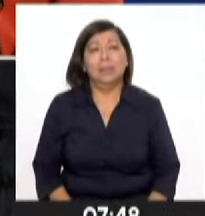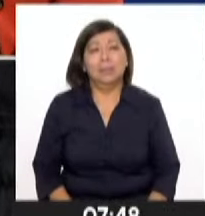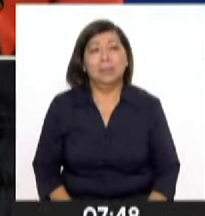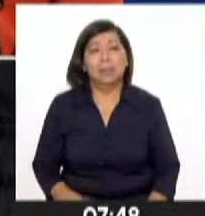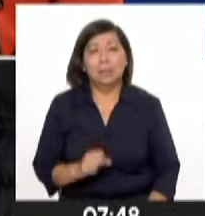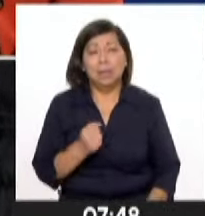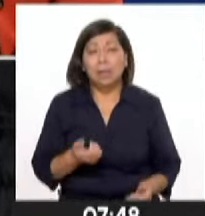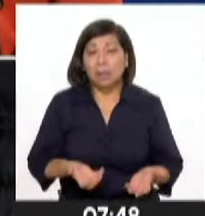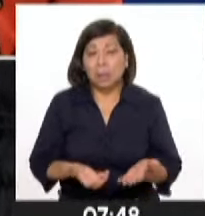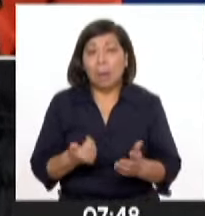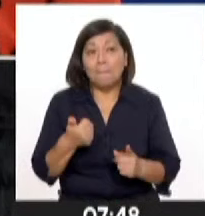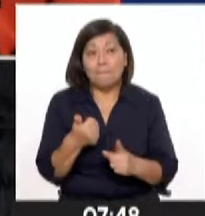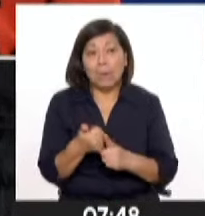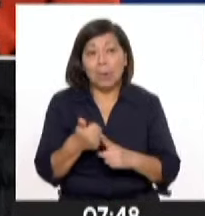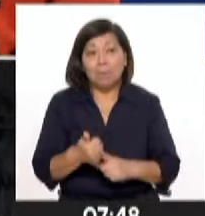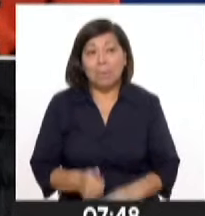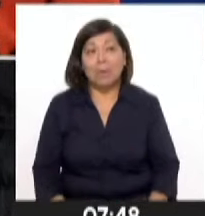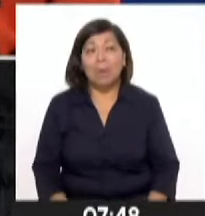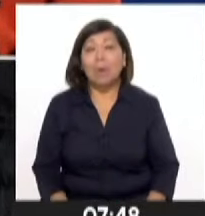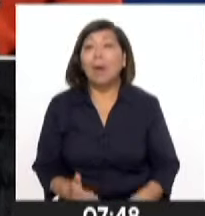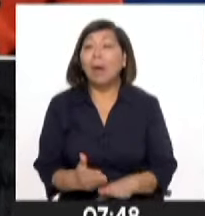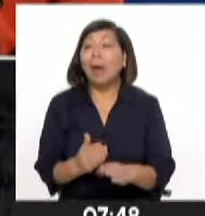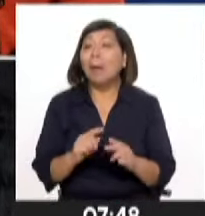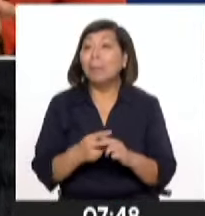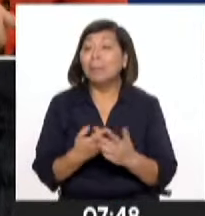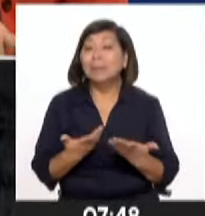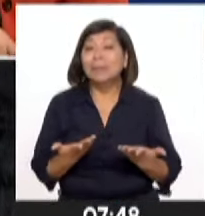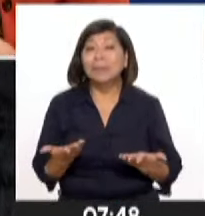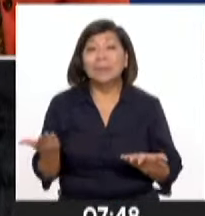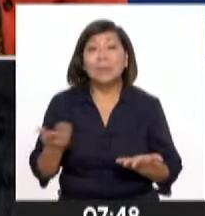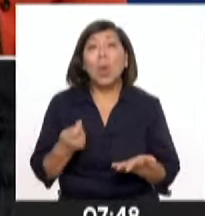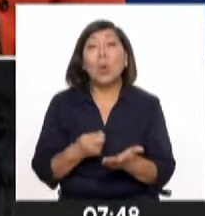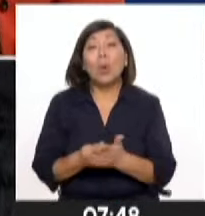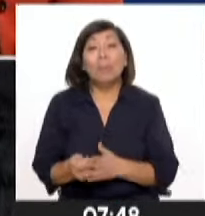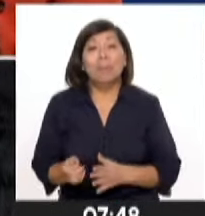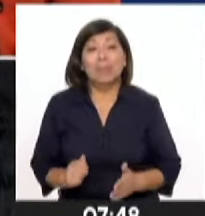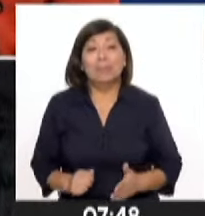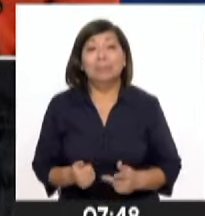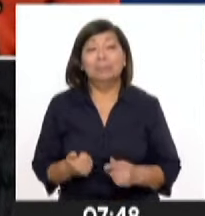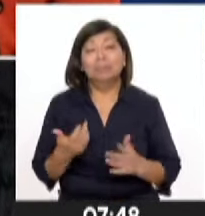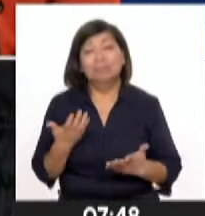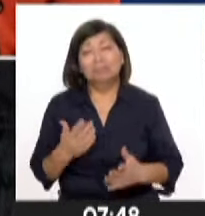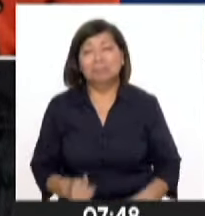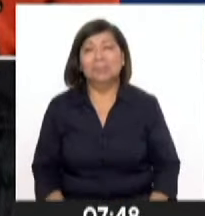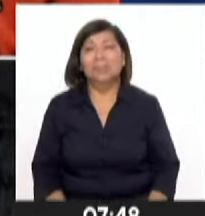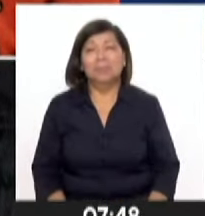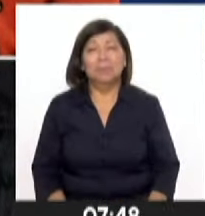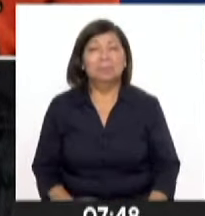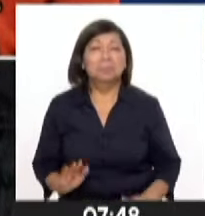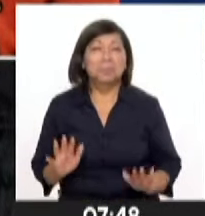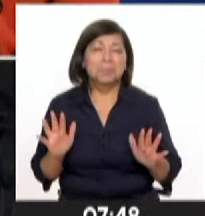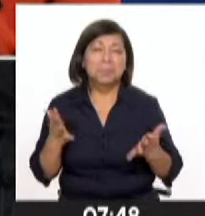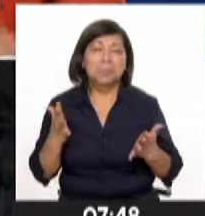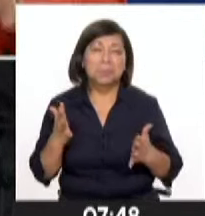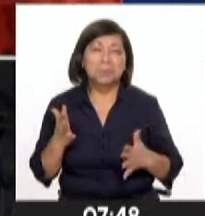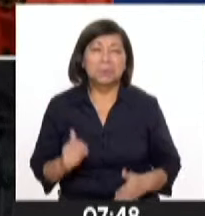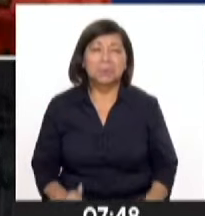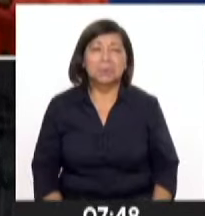diciembre con maquinaria propia, pero ¿a partir de cuándo con esta maquinaria que van a poner? Estamos calculando que en